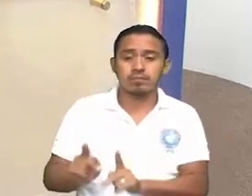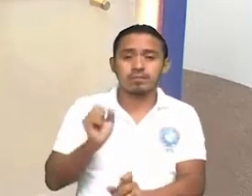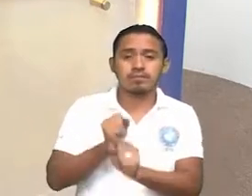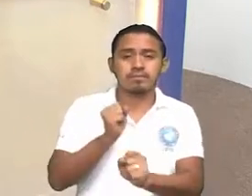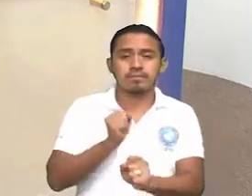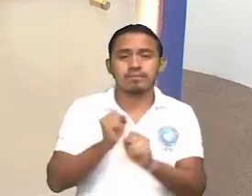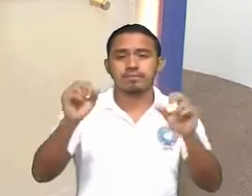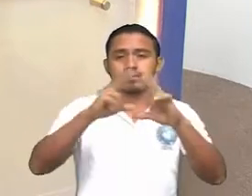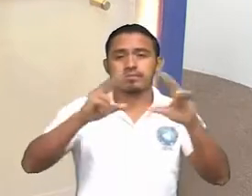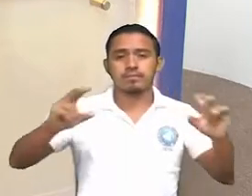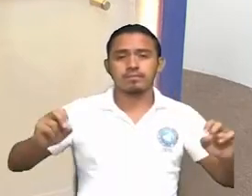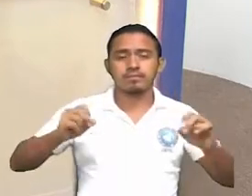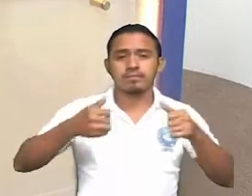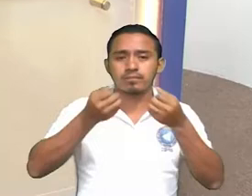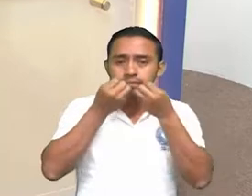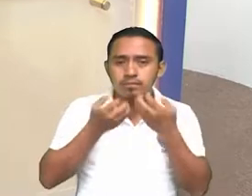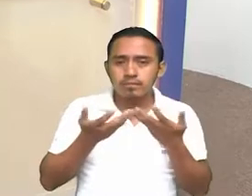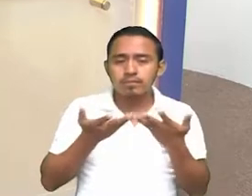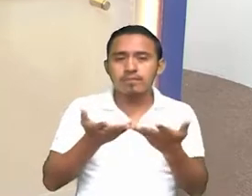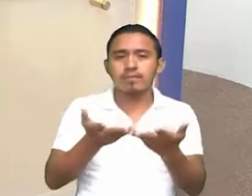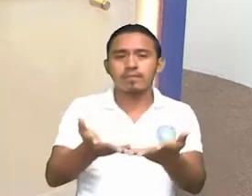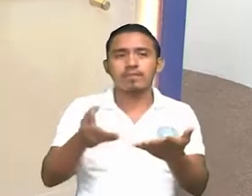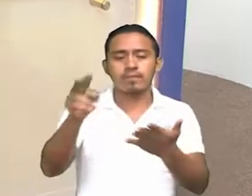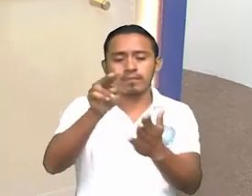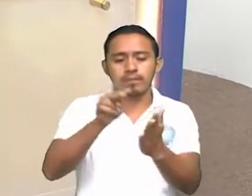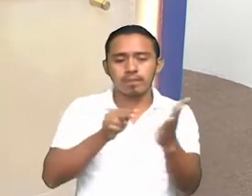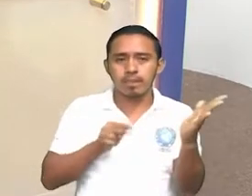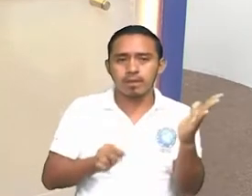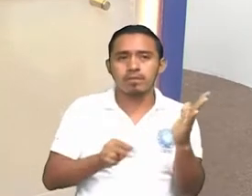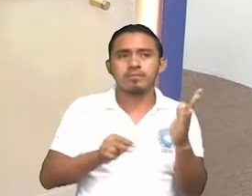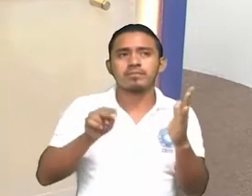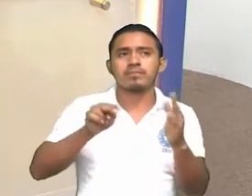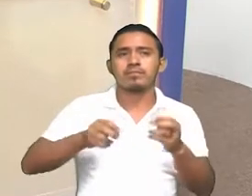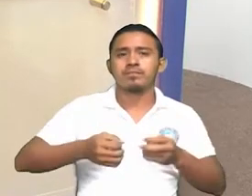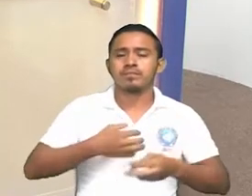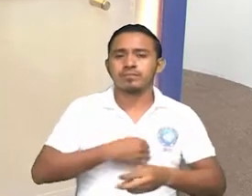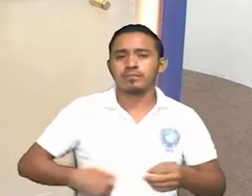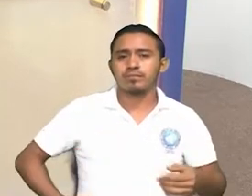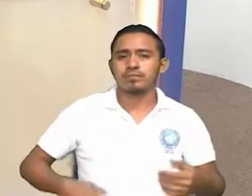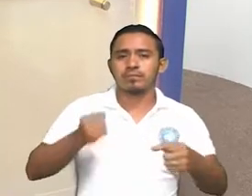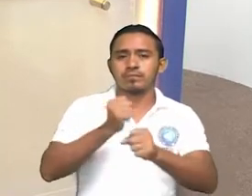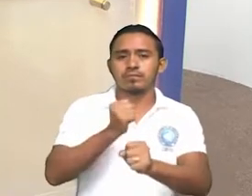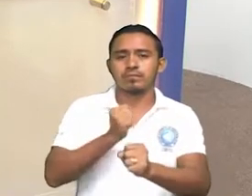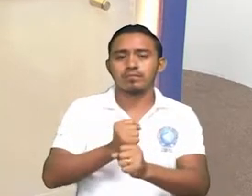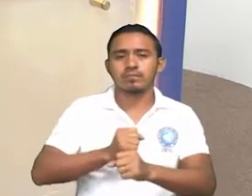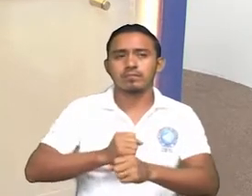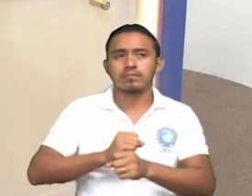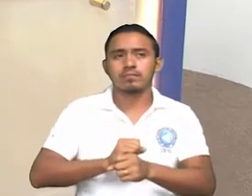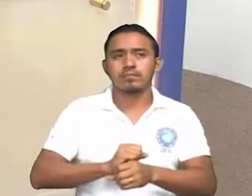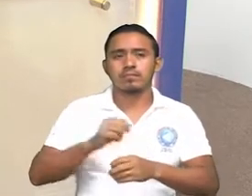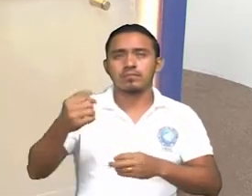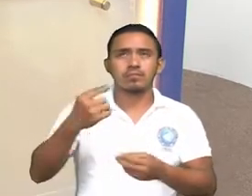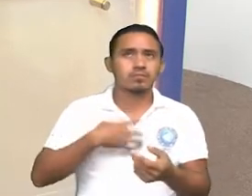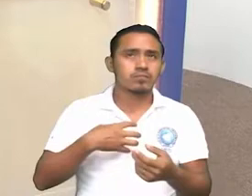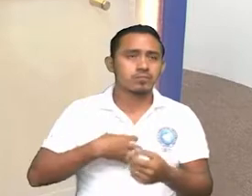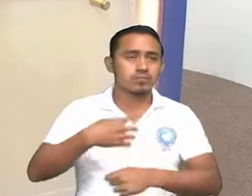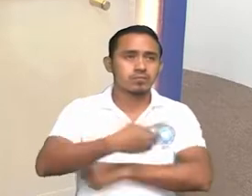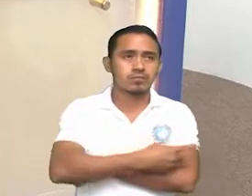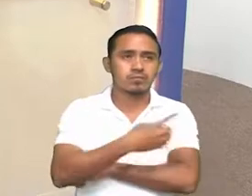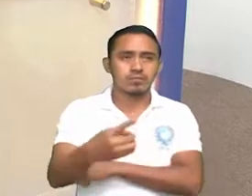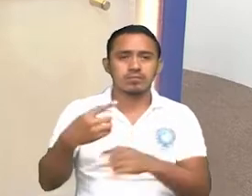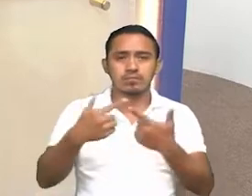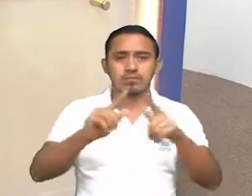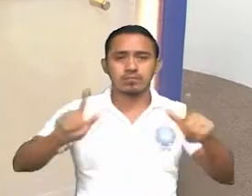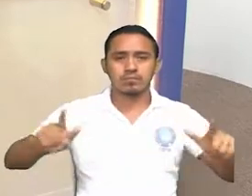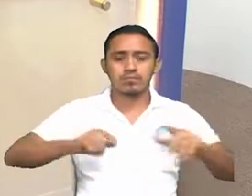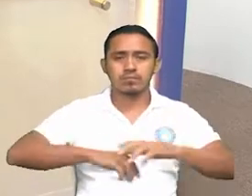de Nicaragua. A continuación, le dejamos la lectura del comunicado emitido por el Ministerio del Trabajo relativo a los días asuetos